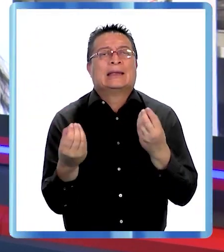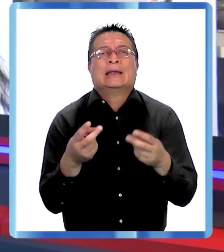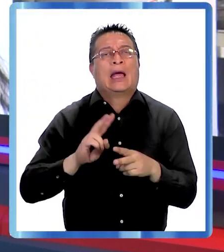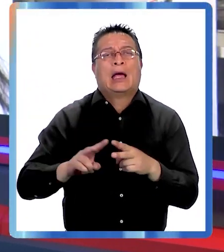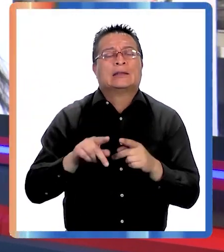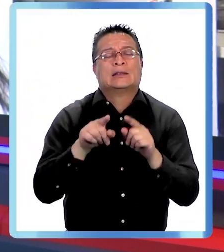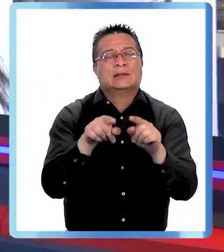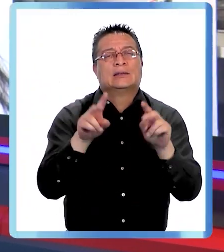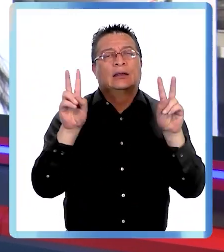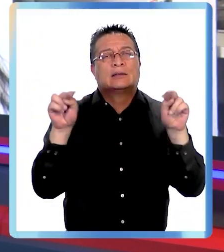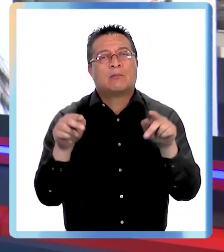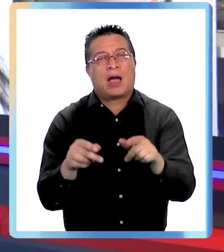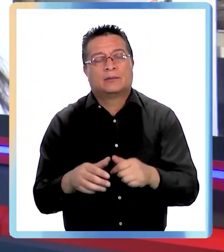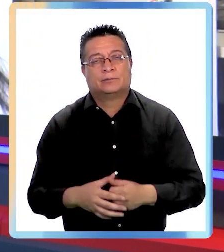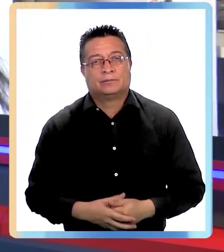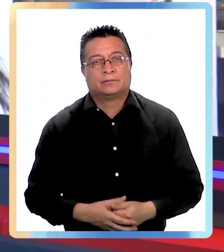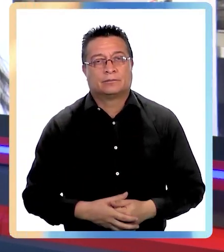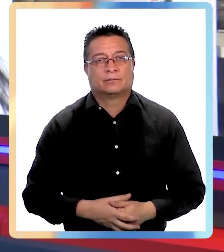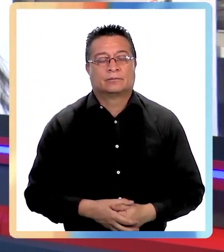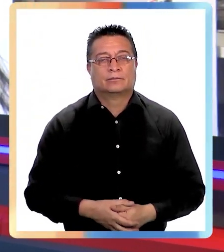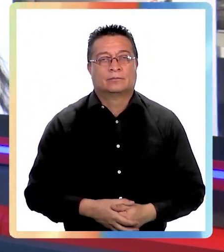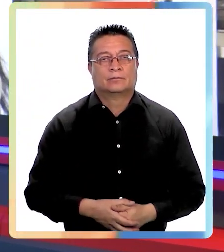¿Qué se puede hacer en ese caso?